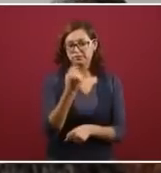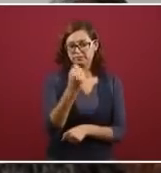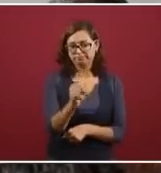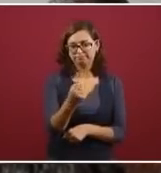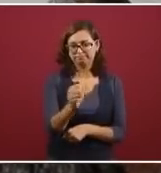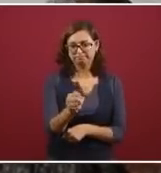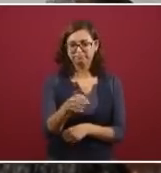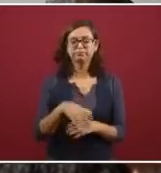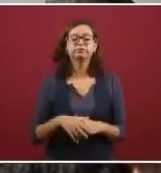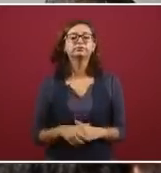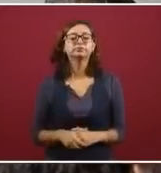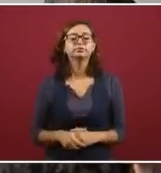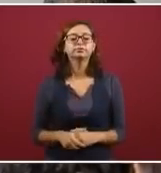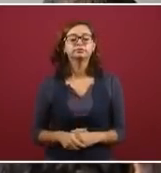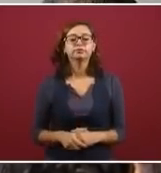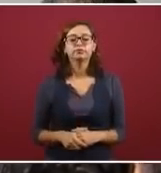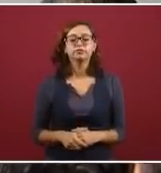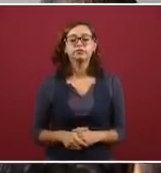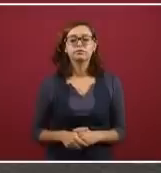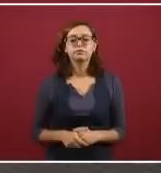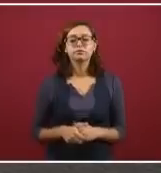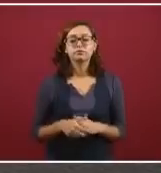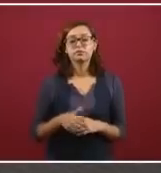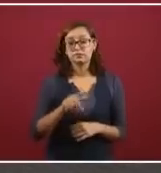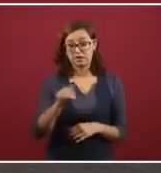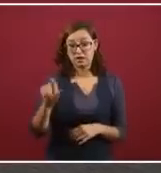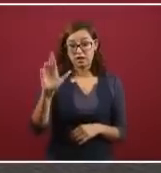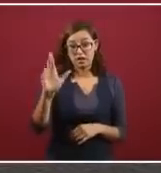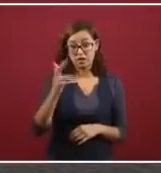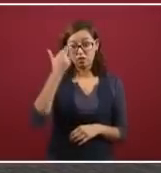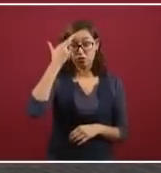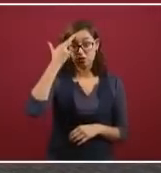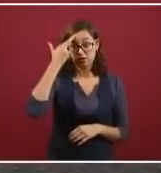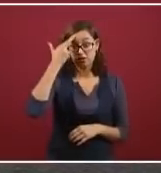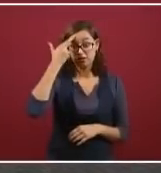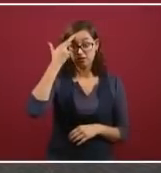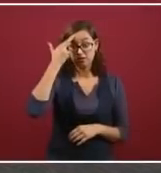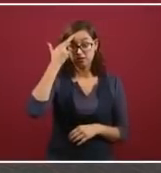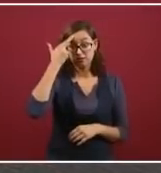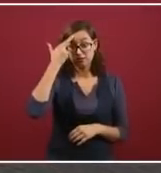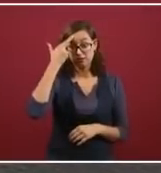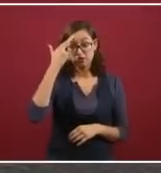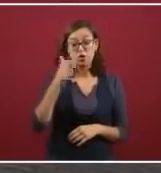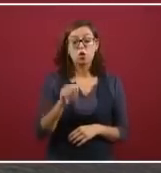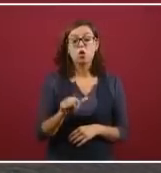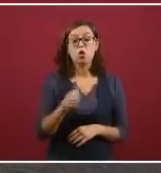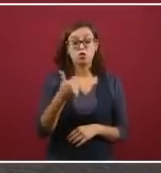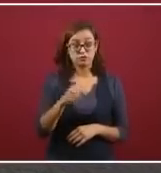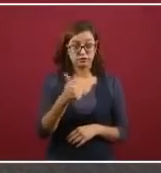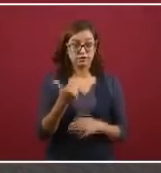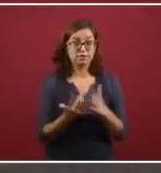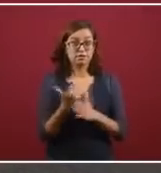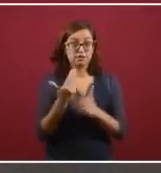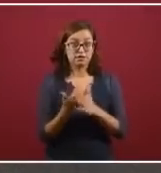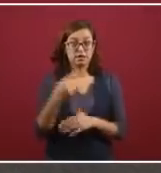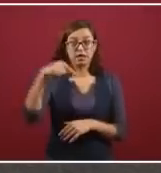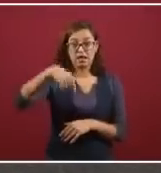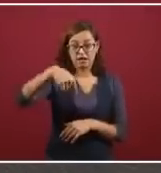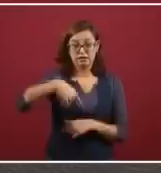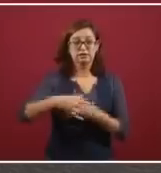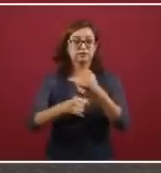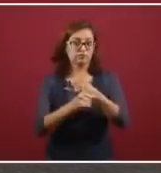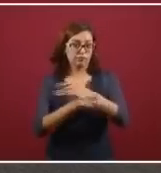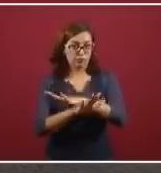Recordamos que a las 11 de la mañana hacemos un informe aquí con